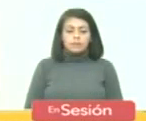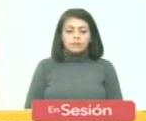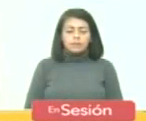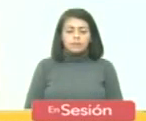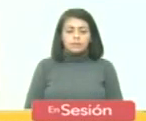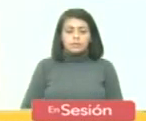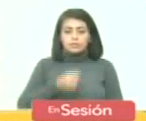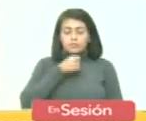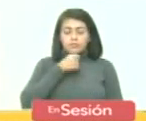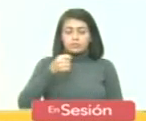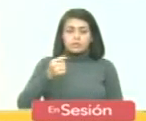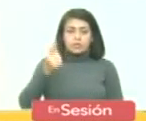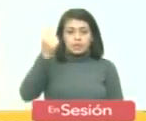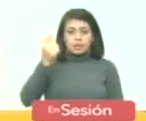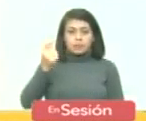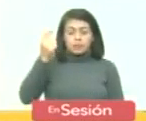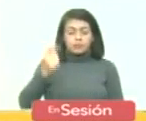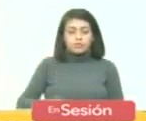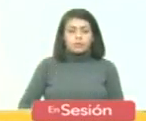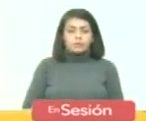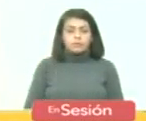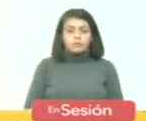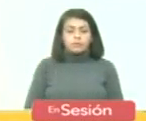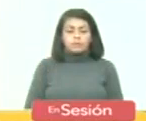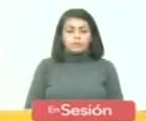Micrófono para el diputado, por favor.